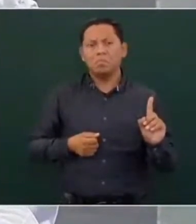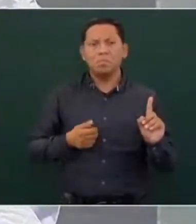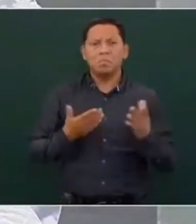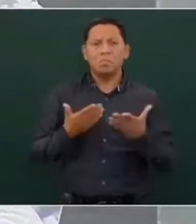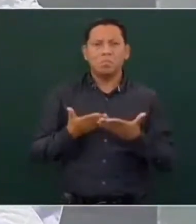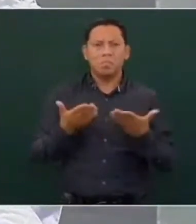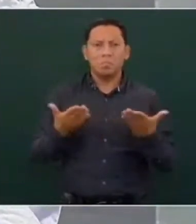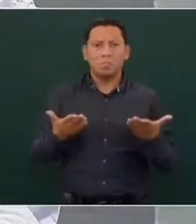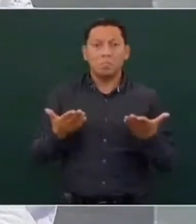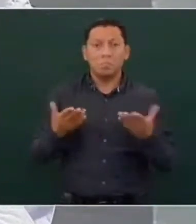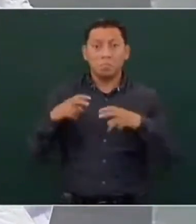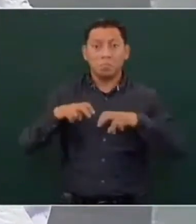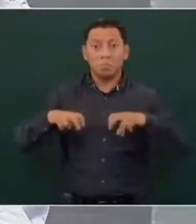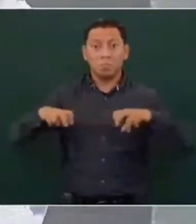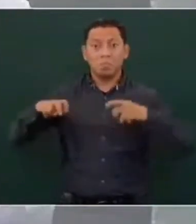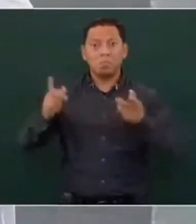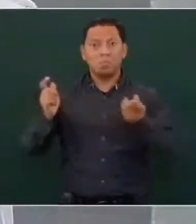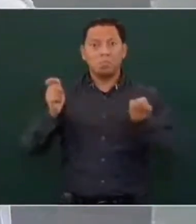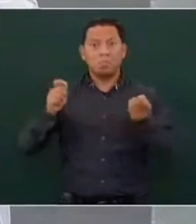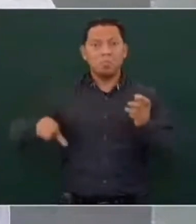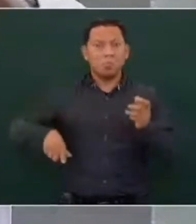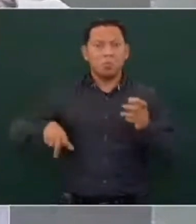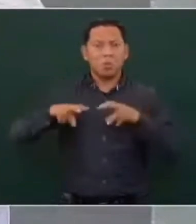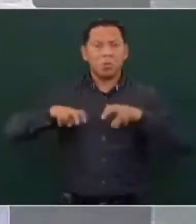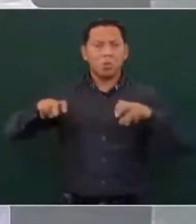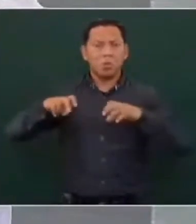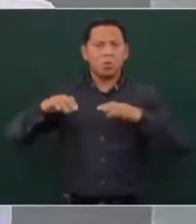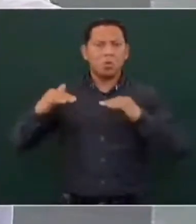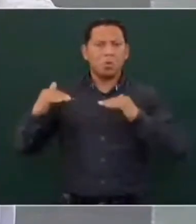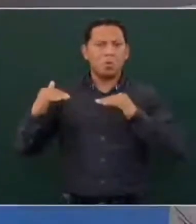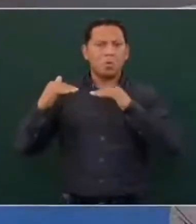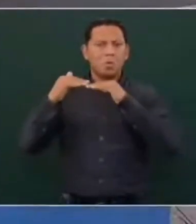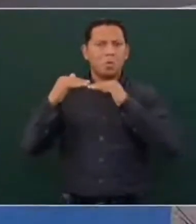pues ya son mayoría mujeres o están iguales,